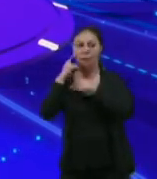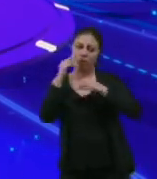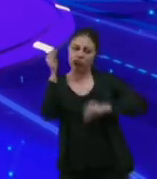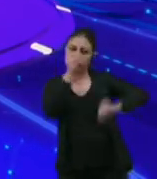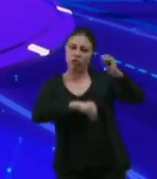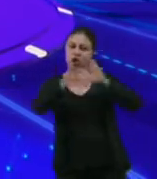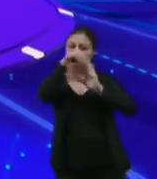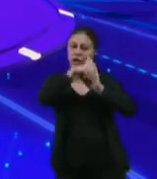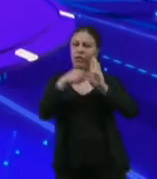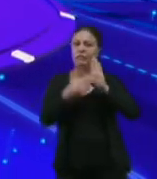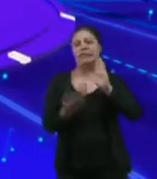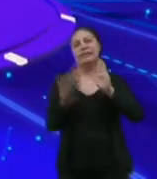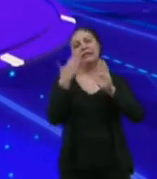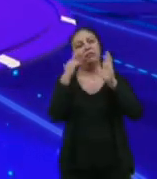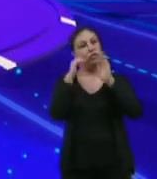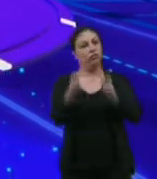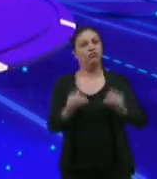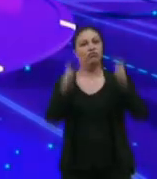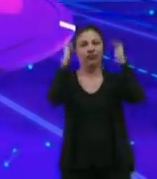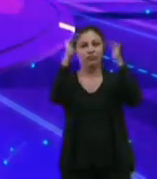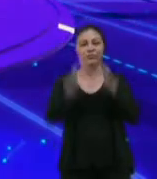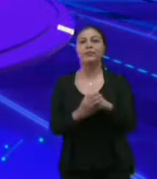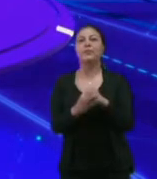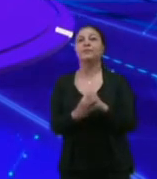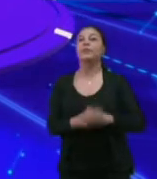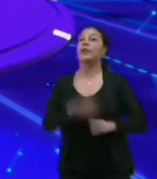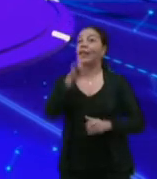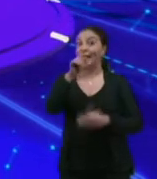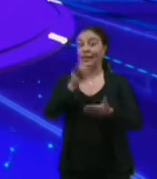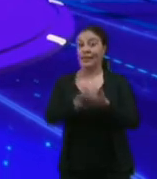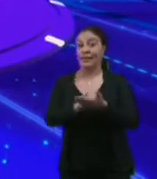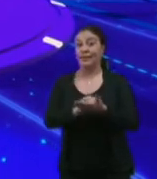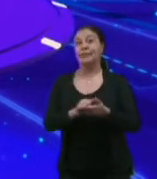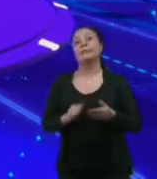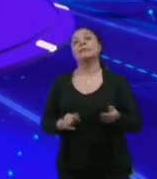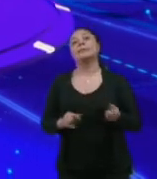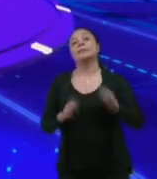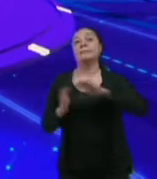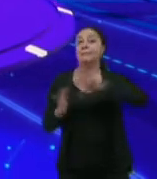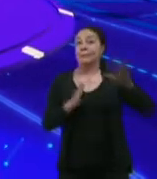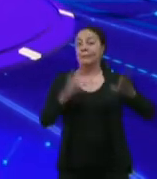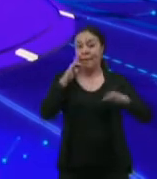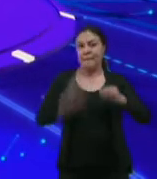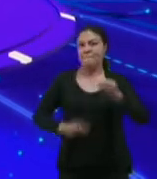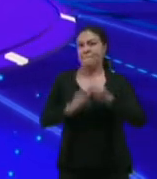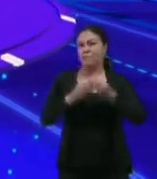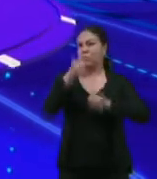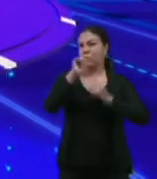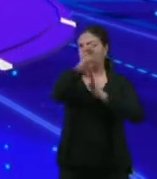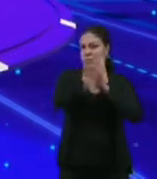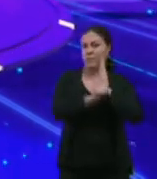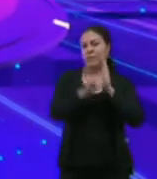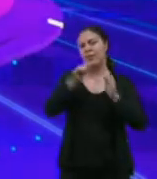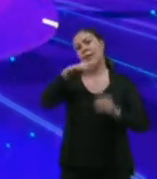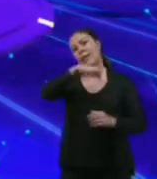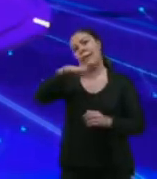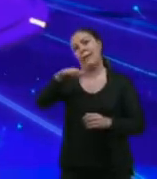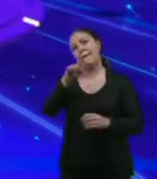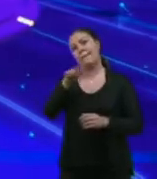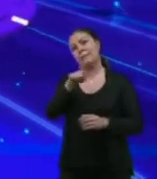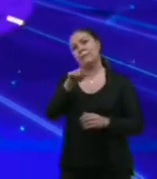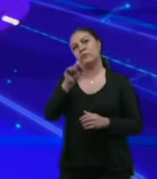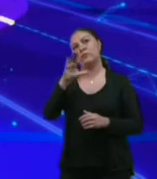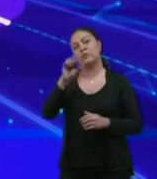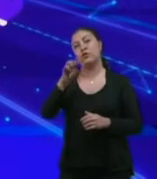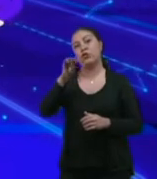alto valor por esta razón también podemos concluir que programas como apps puntocom que acompaña a los